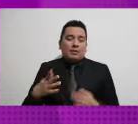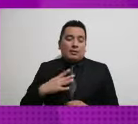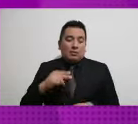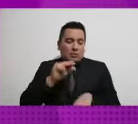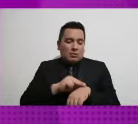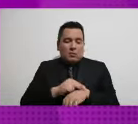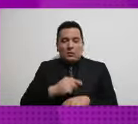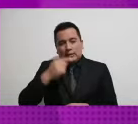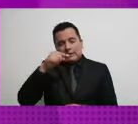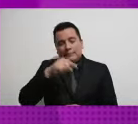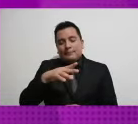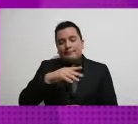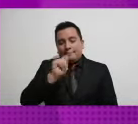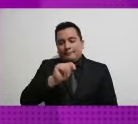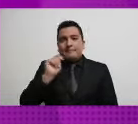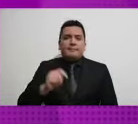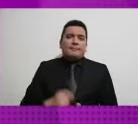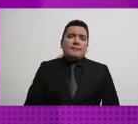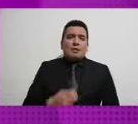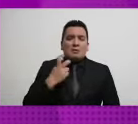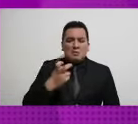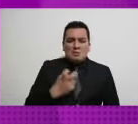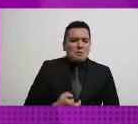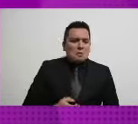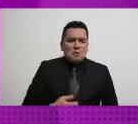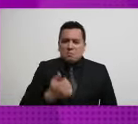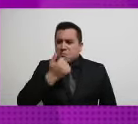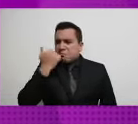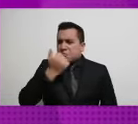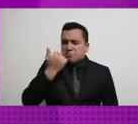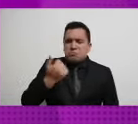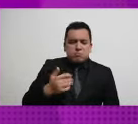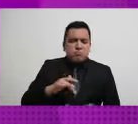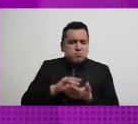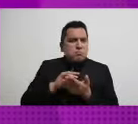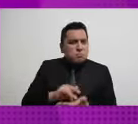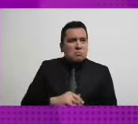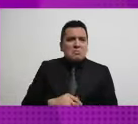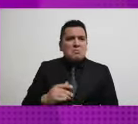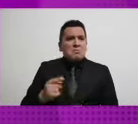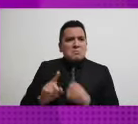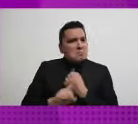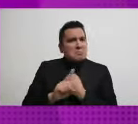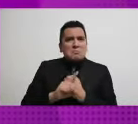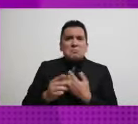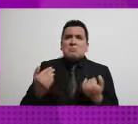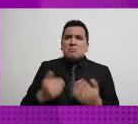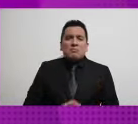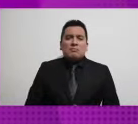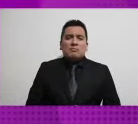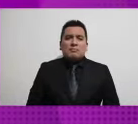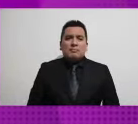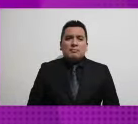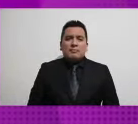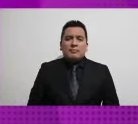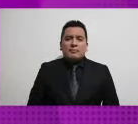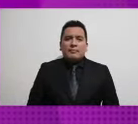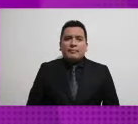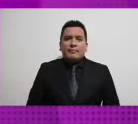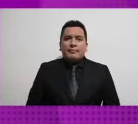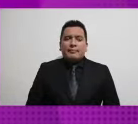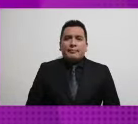Torreón. Esto ha sido realizado con excelente adaptación estudiantil, así como ningún problema en el uso